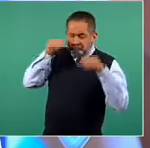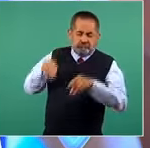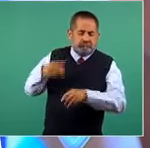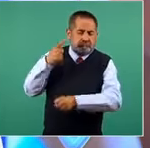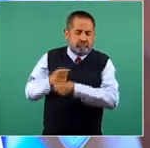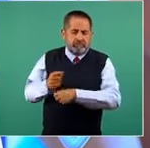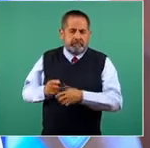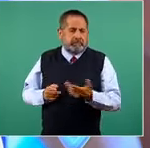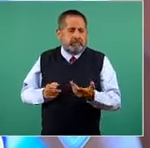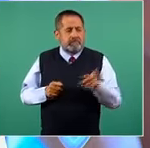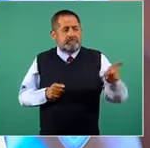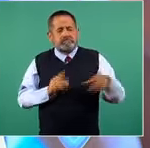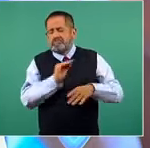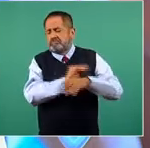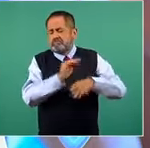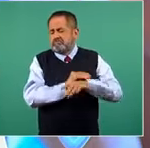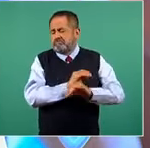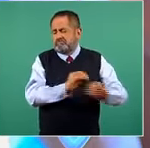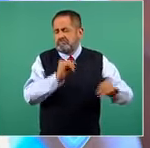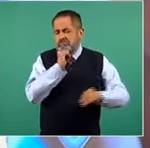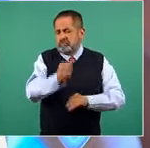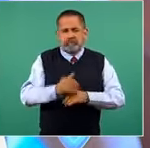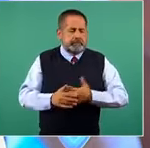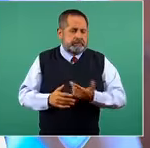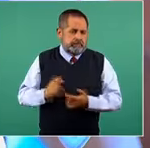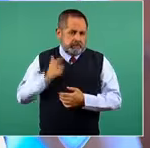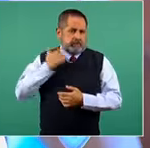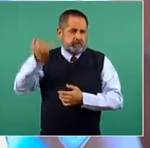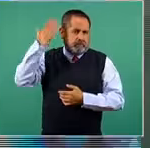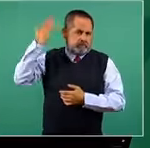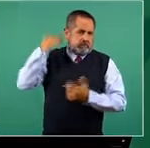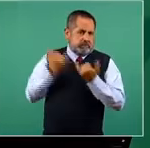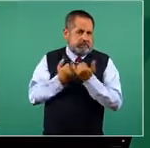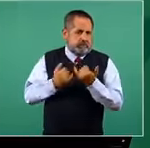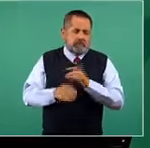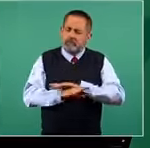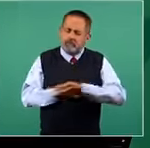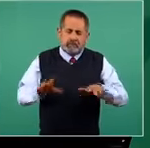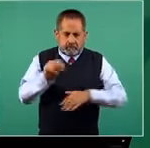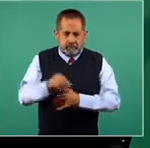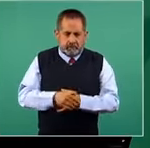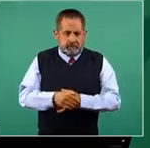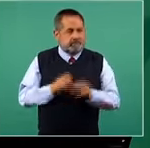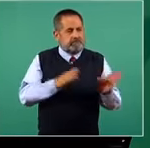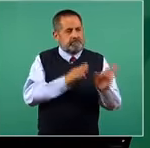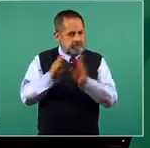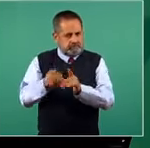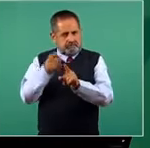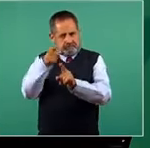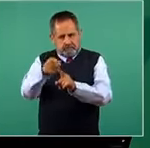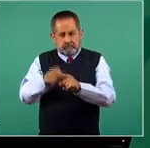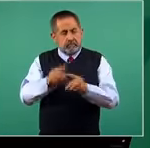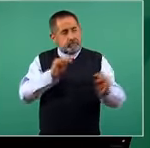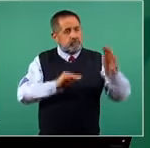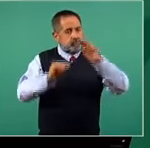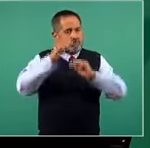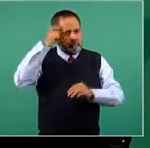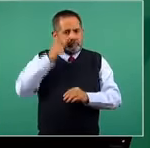sea omisa o incluso la agrave. Cierro el paréntesis, regreso al tema de la montaña de